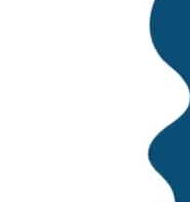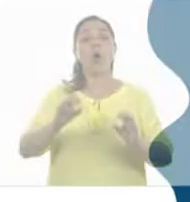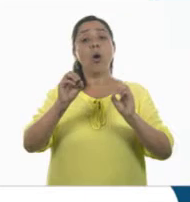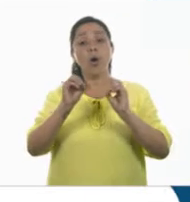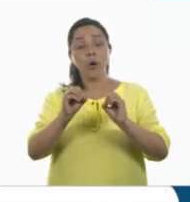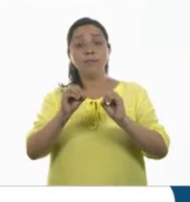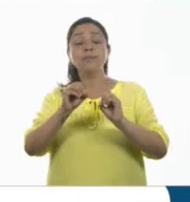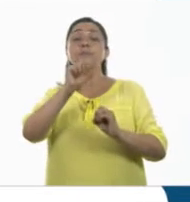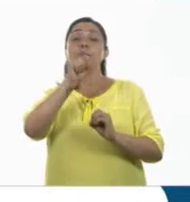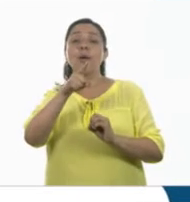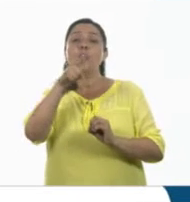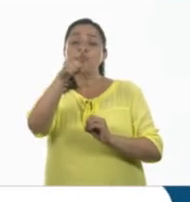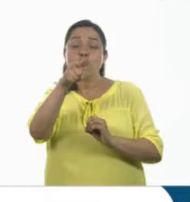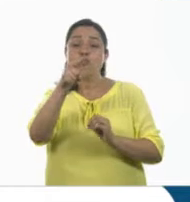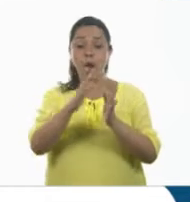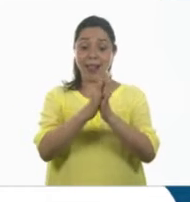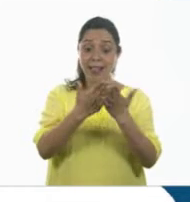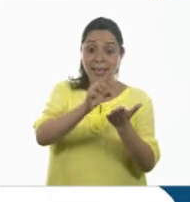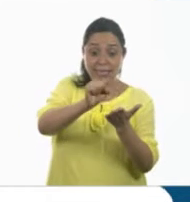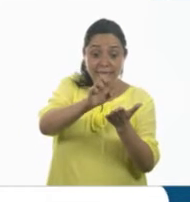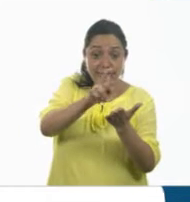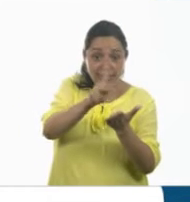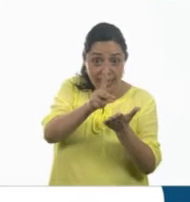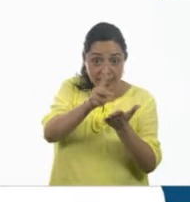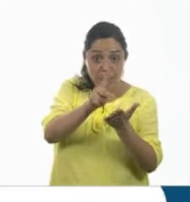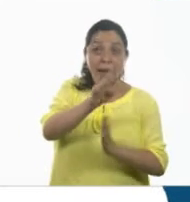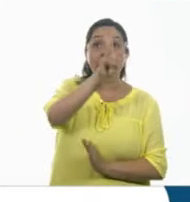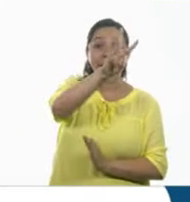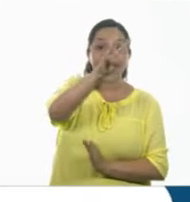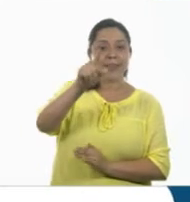También puedes encontrar los libros de texto en la página